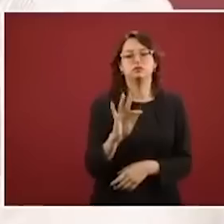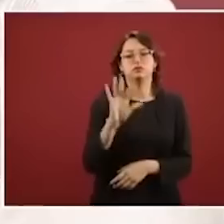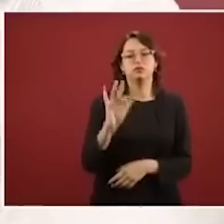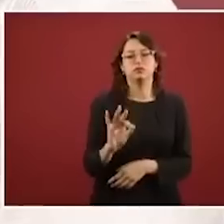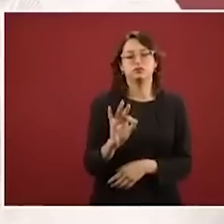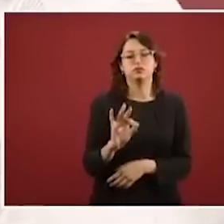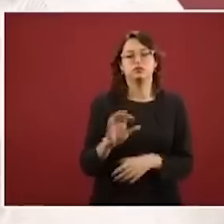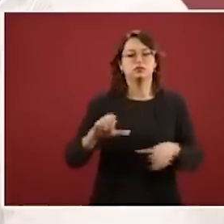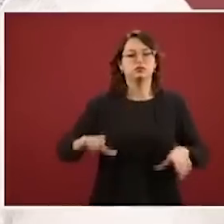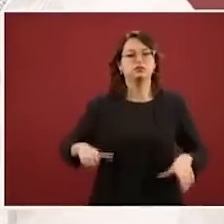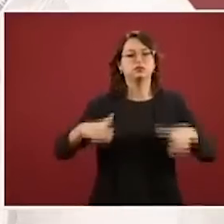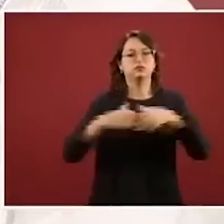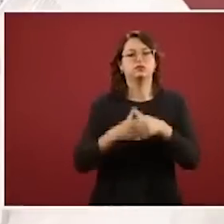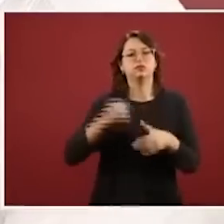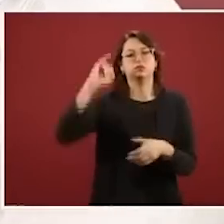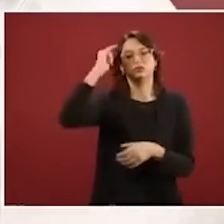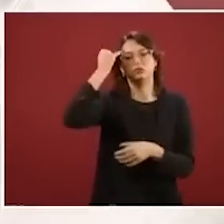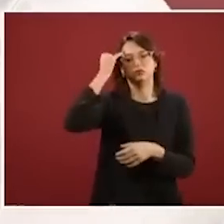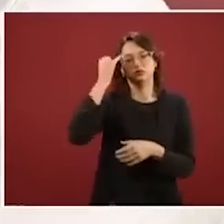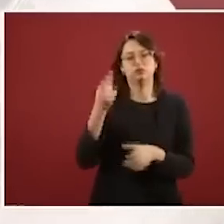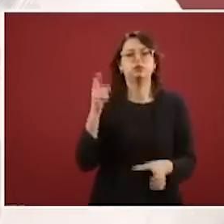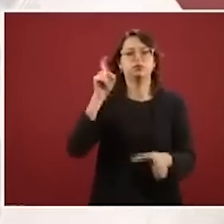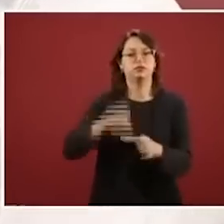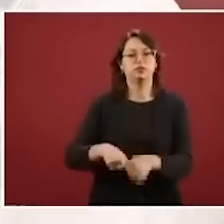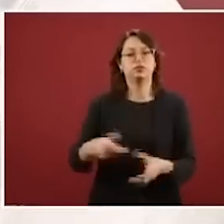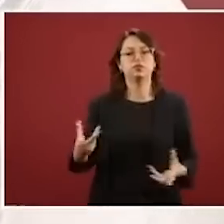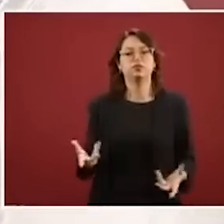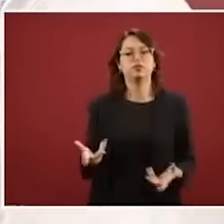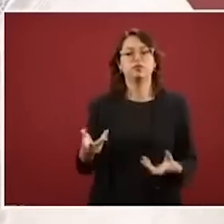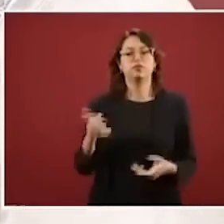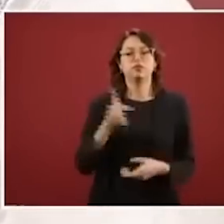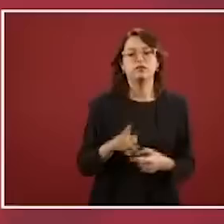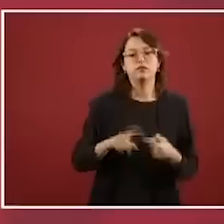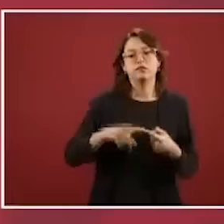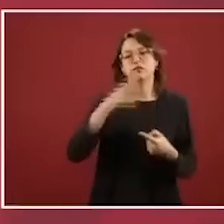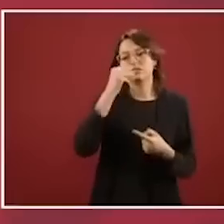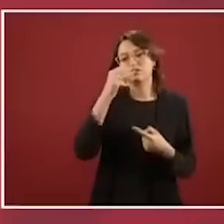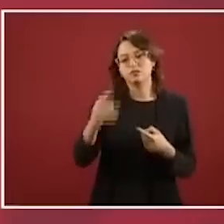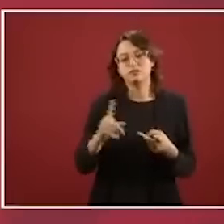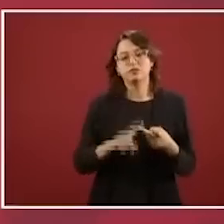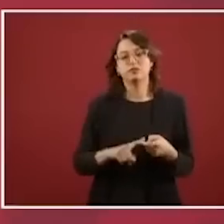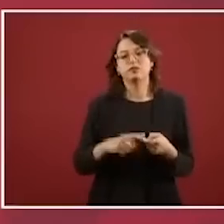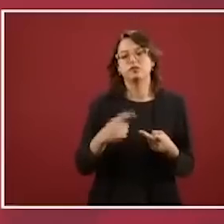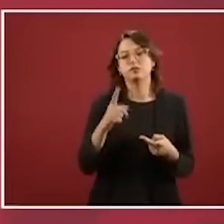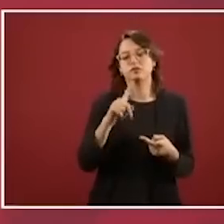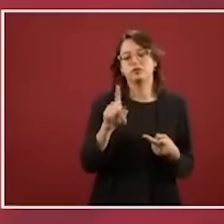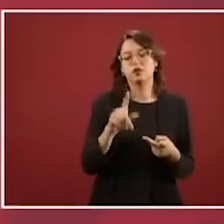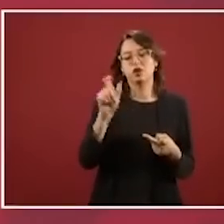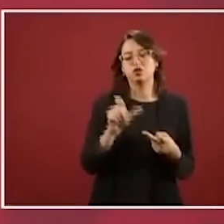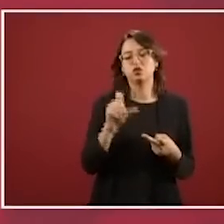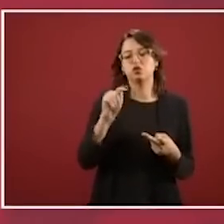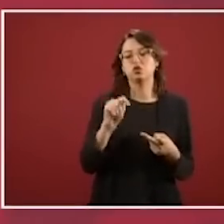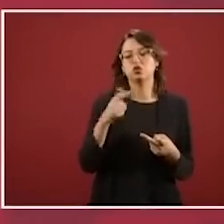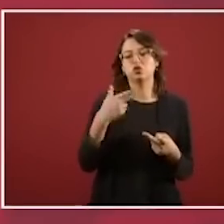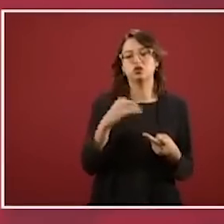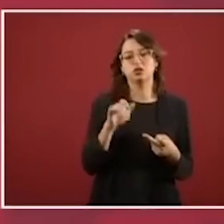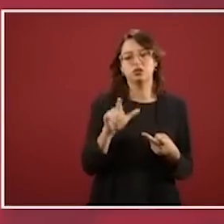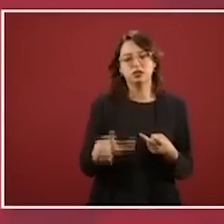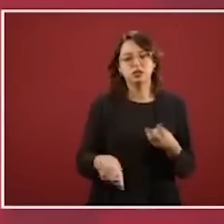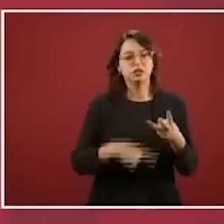1.440 comunidades indígenas pertenecientes a los pueblos maya, chol, tzeltal, tzotzil y otras